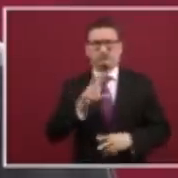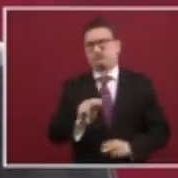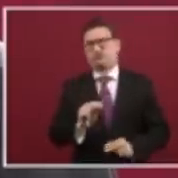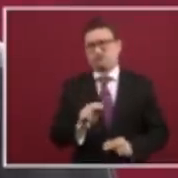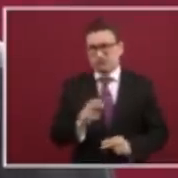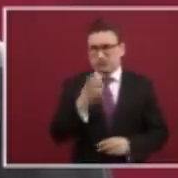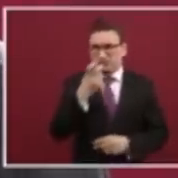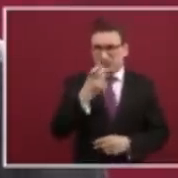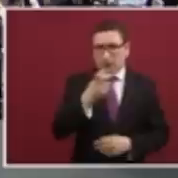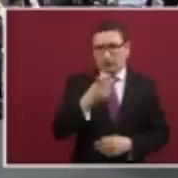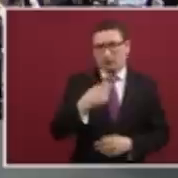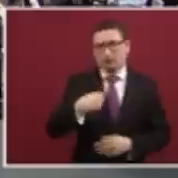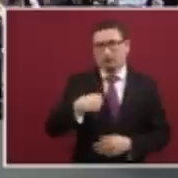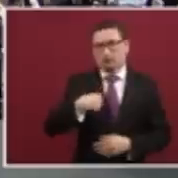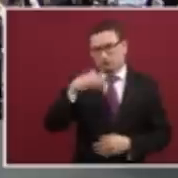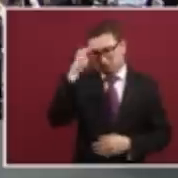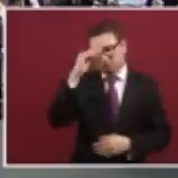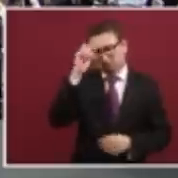el criterio.